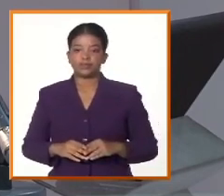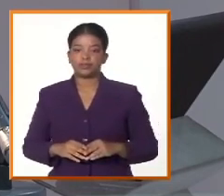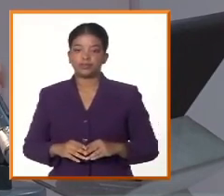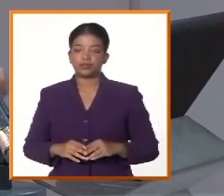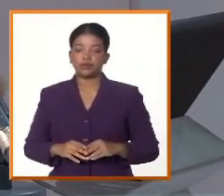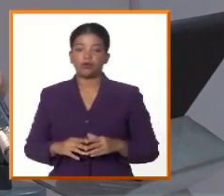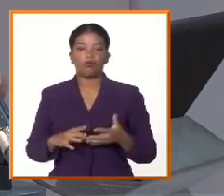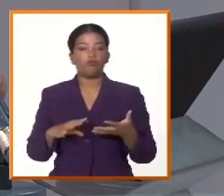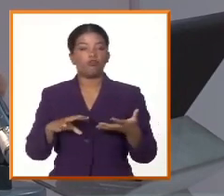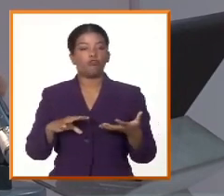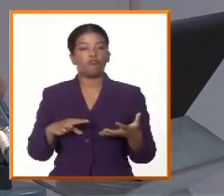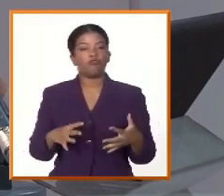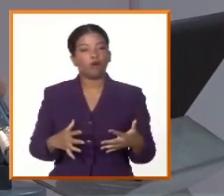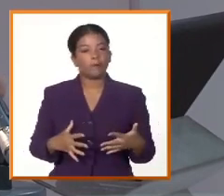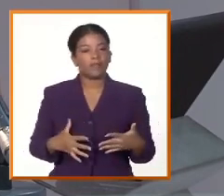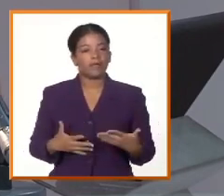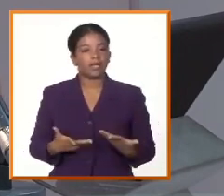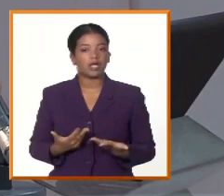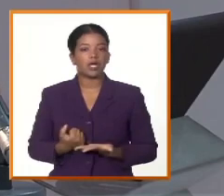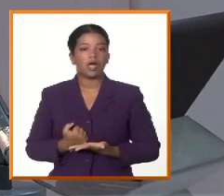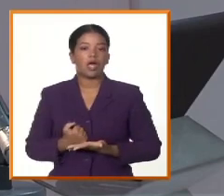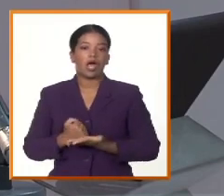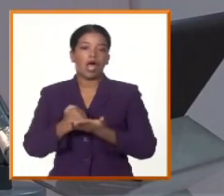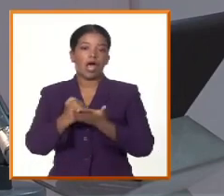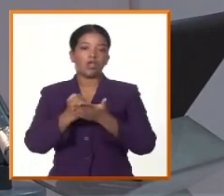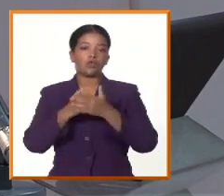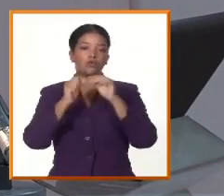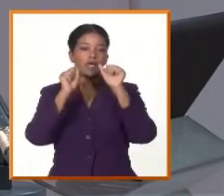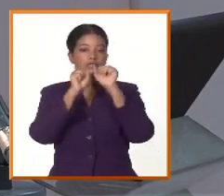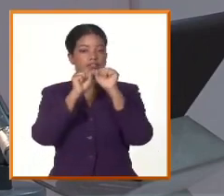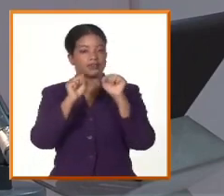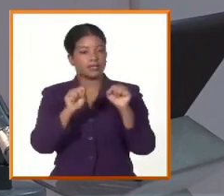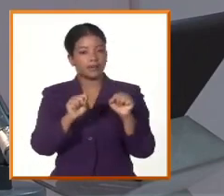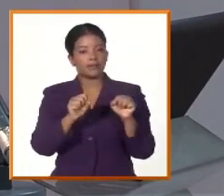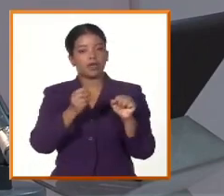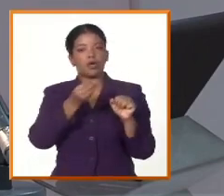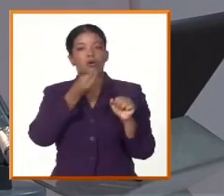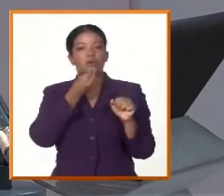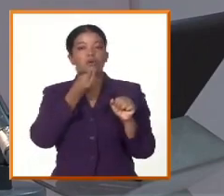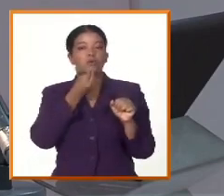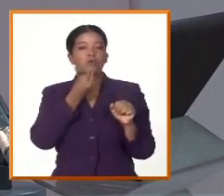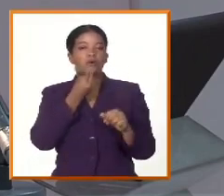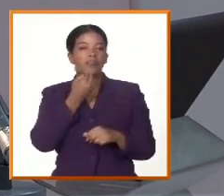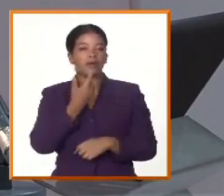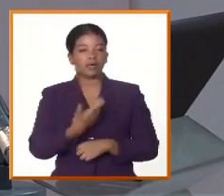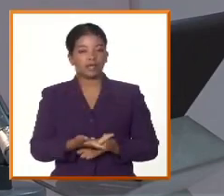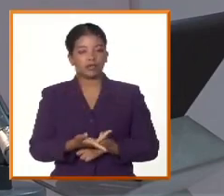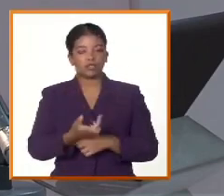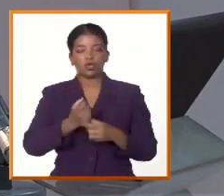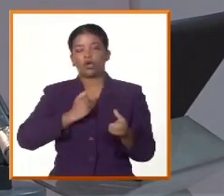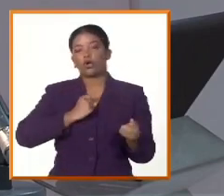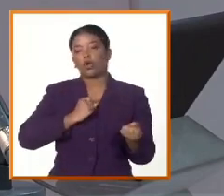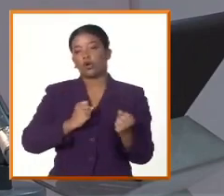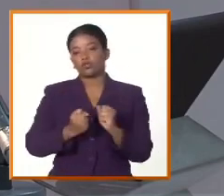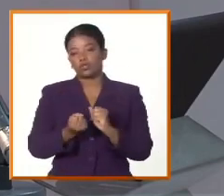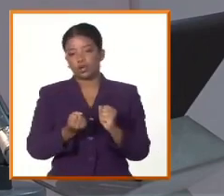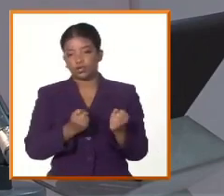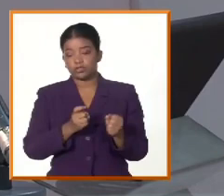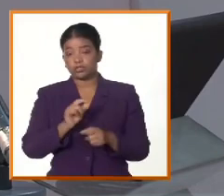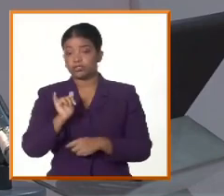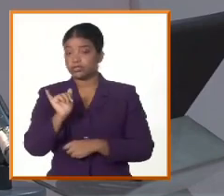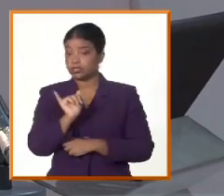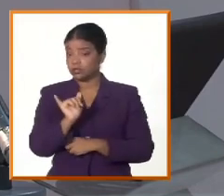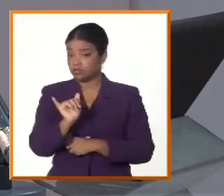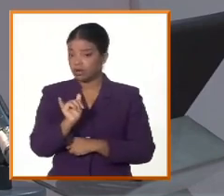del sistema que nos permite el control y que nos permite además se